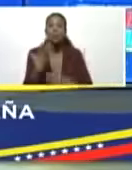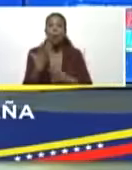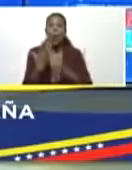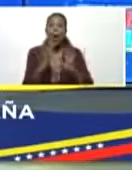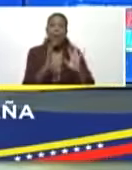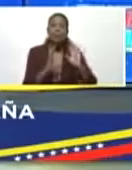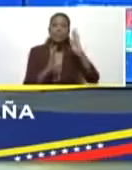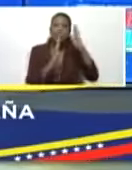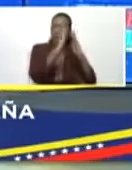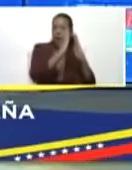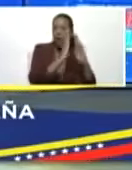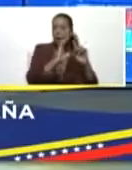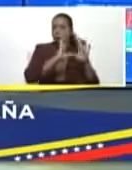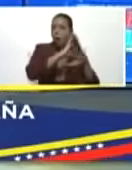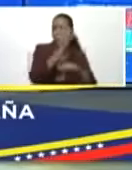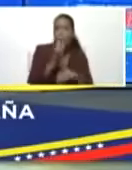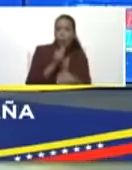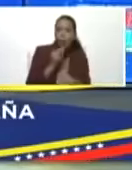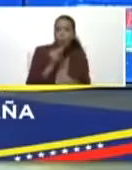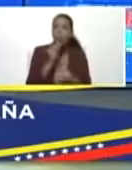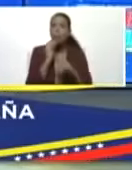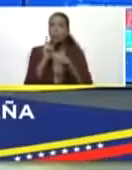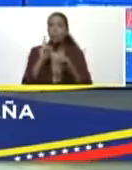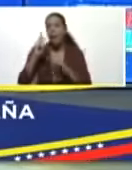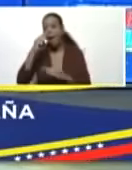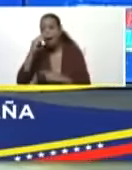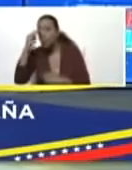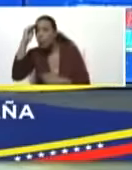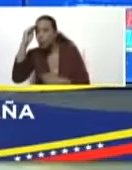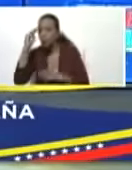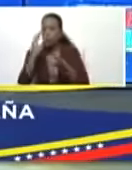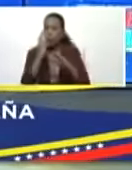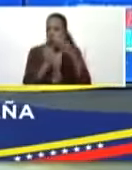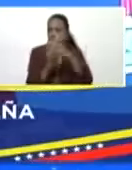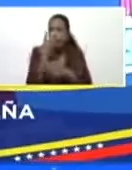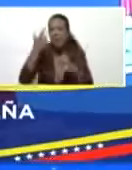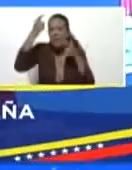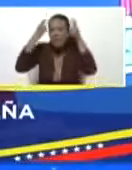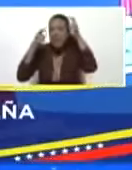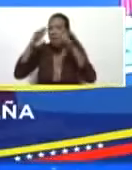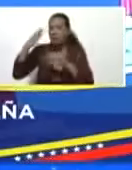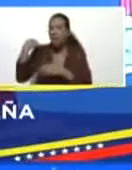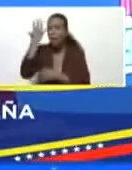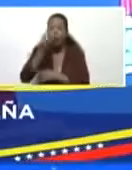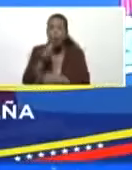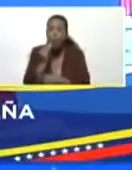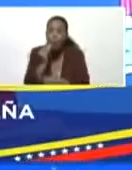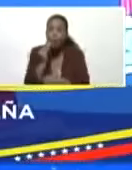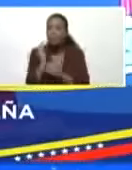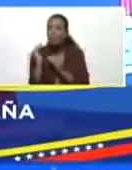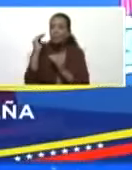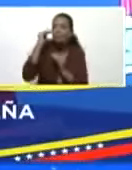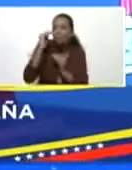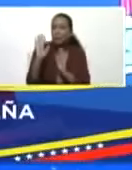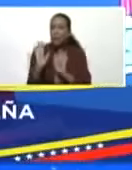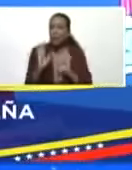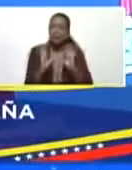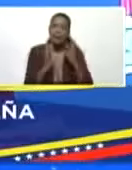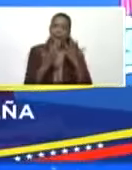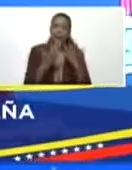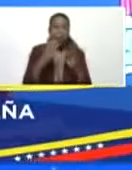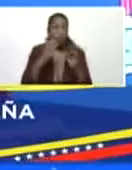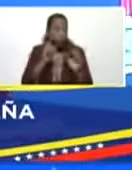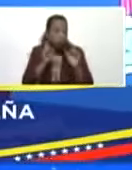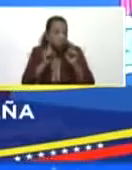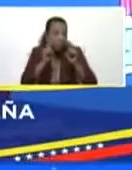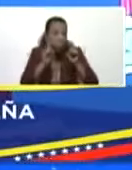joven, formada de la mano directa del comandante Chávez, que siempre creyó en los jóvenes más jóvenes, y los forjó,